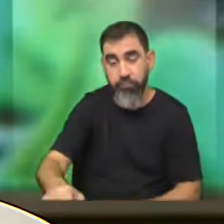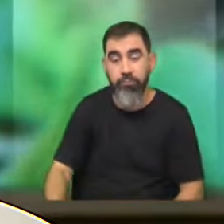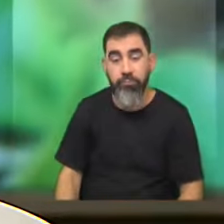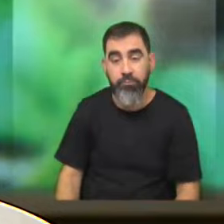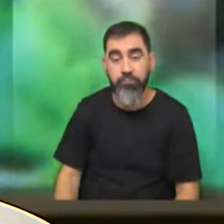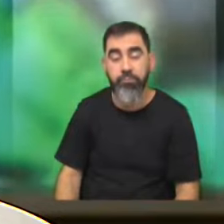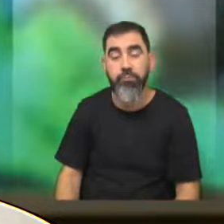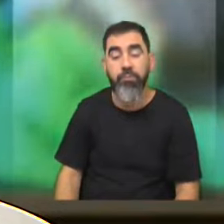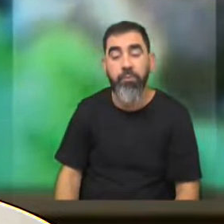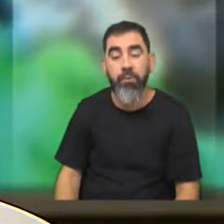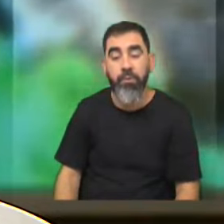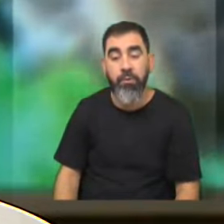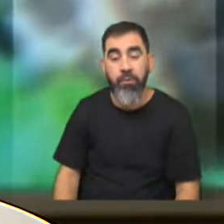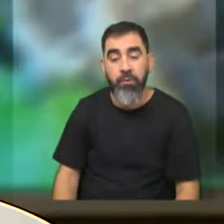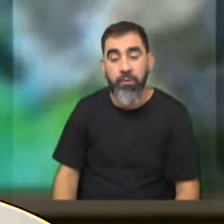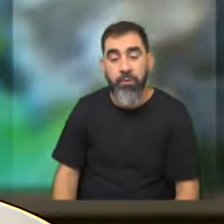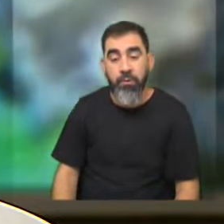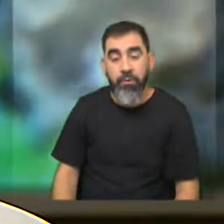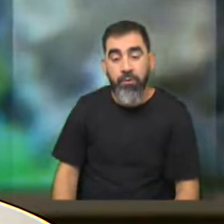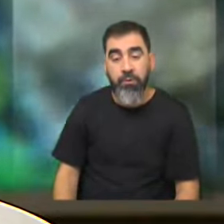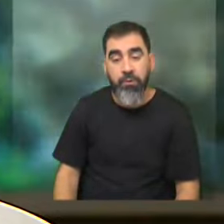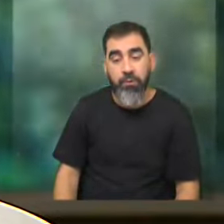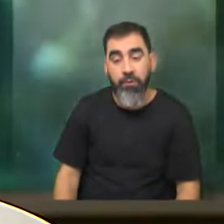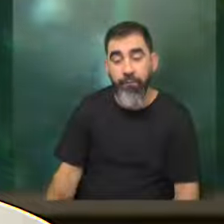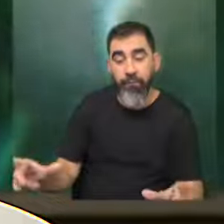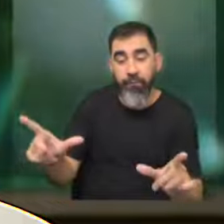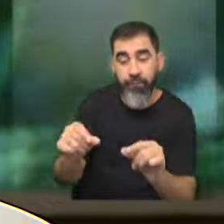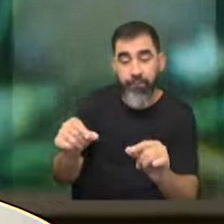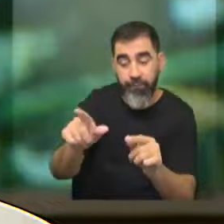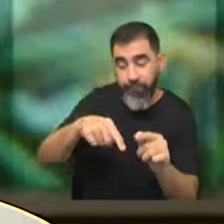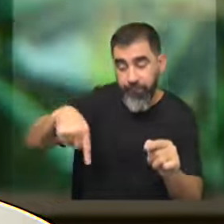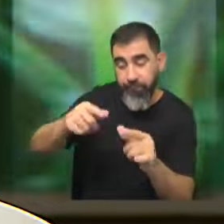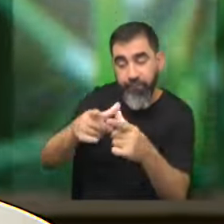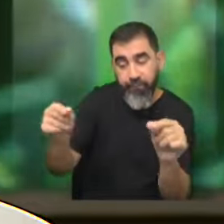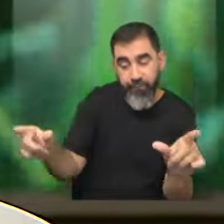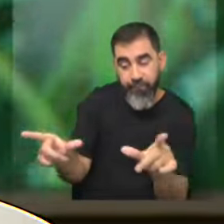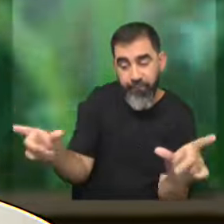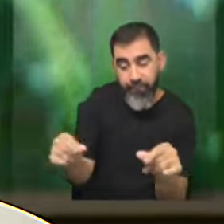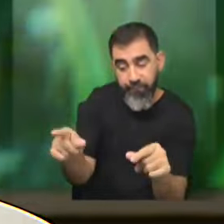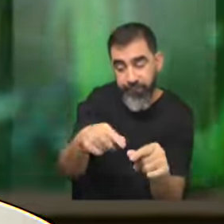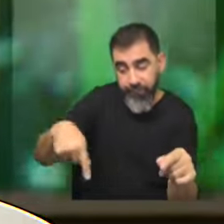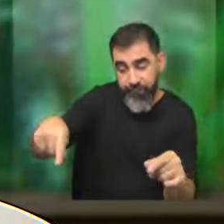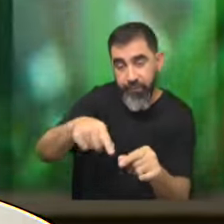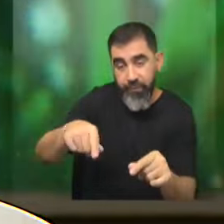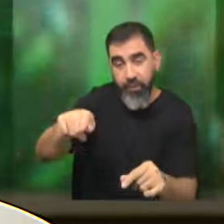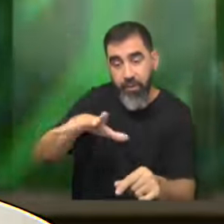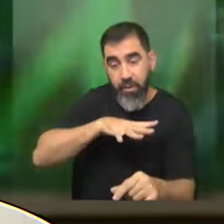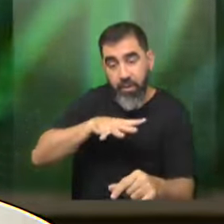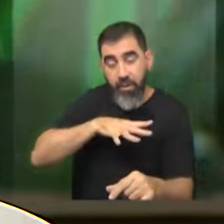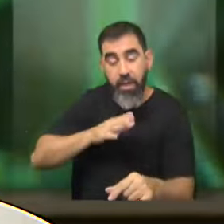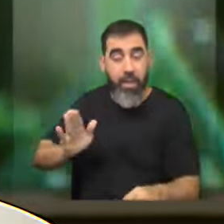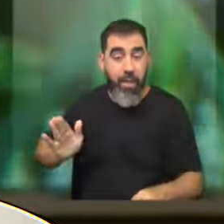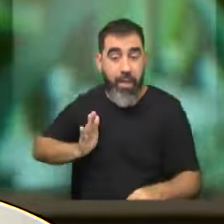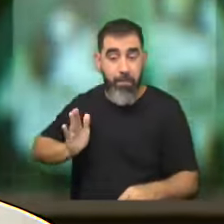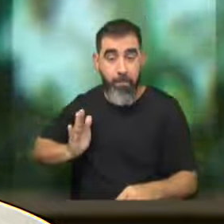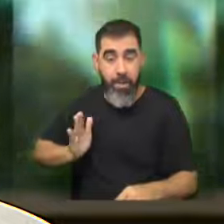ser longitudinal. Y después tiene una cámara terminal. En esta cámara terminal es donde se ubicarían las hembras,